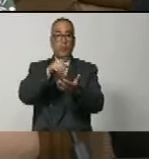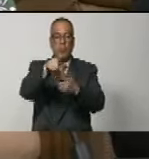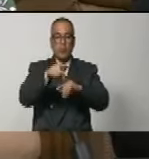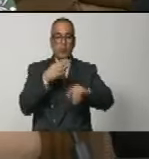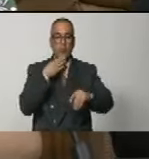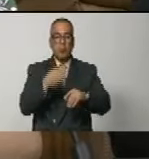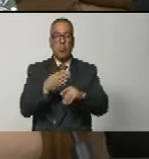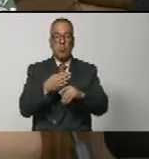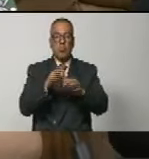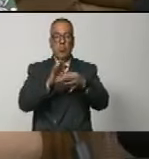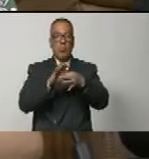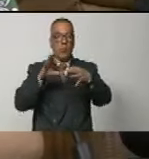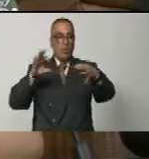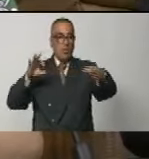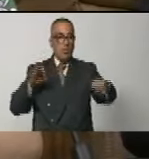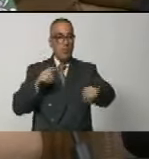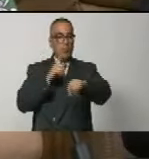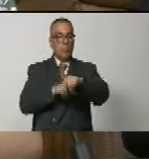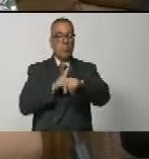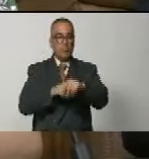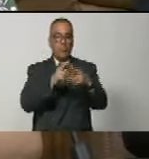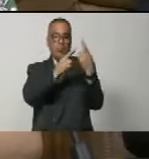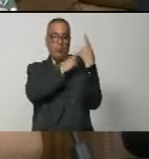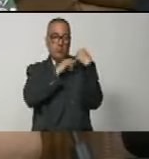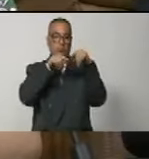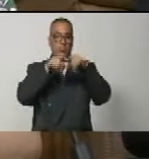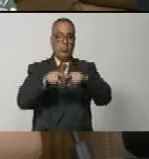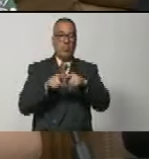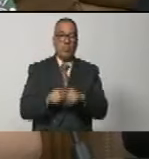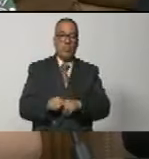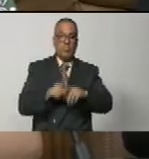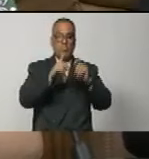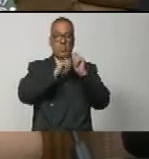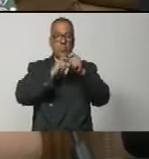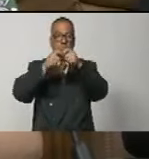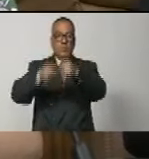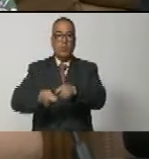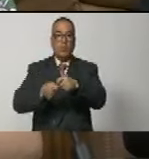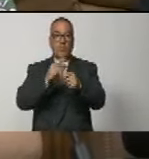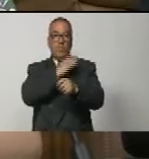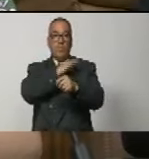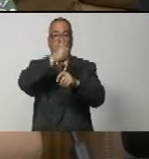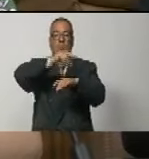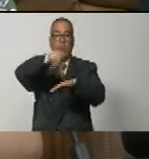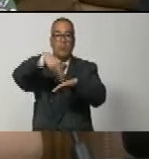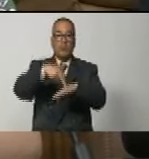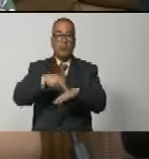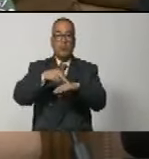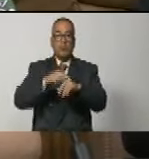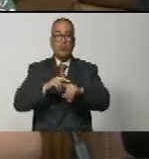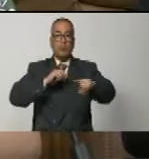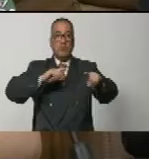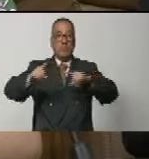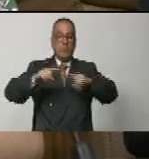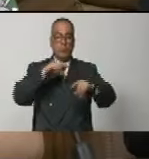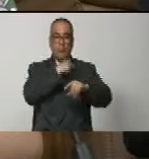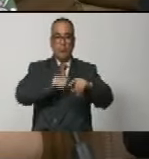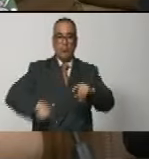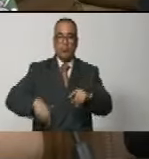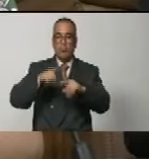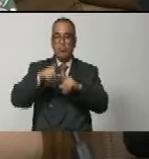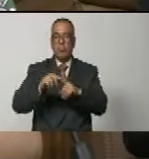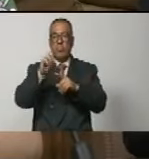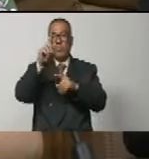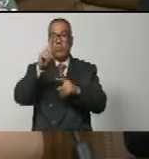cual solicita la separación temporal del cargo para asumir su designación como jefe nacional del puesto de comando presidencial